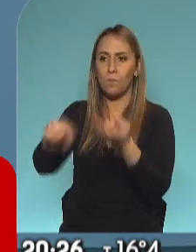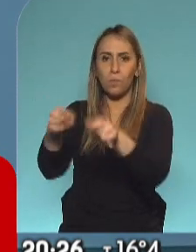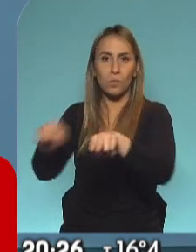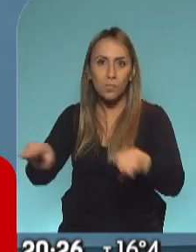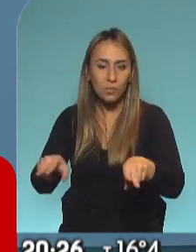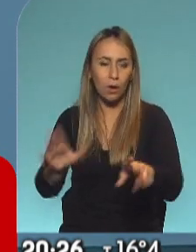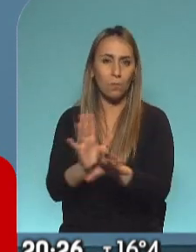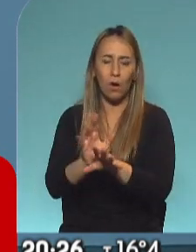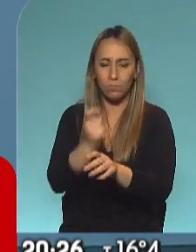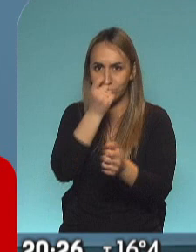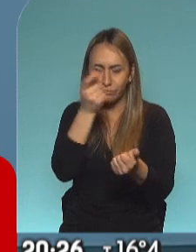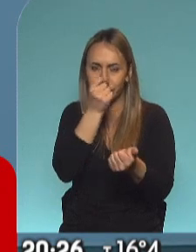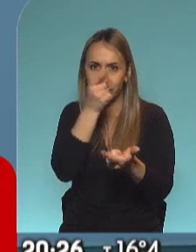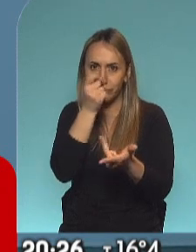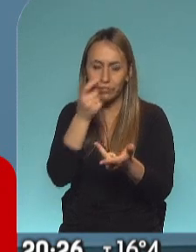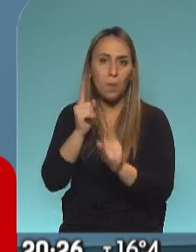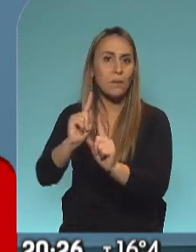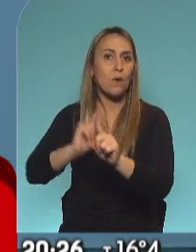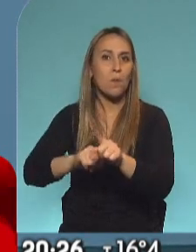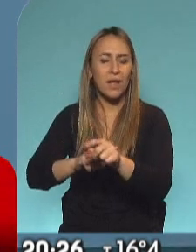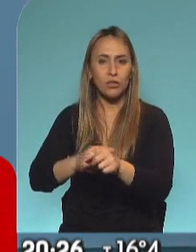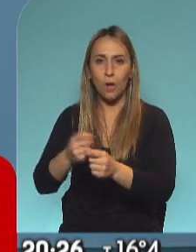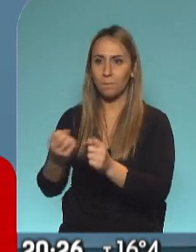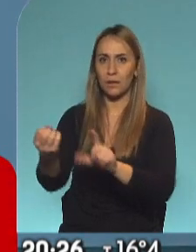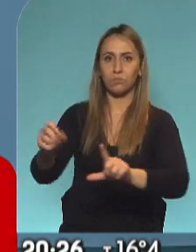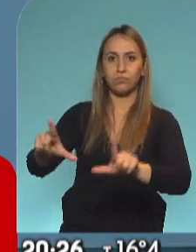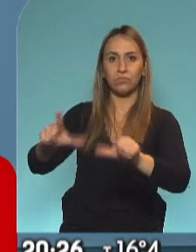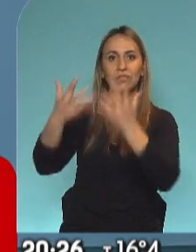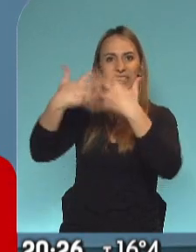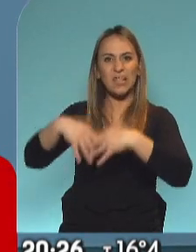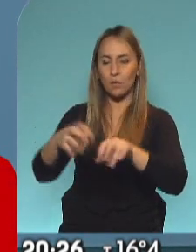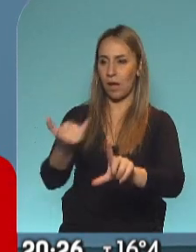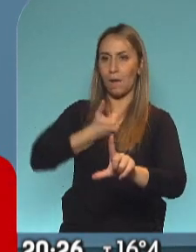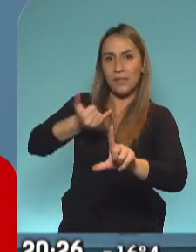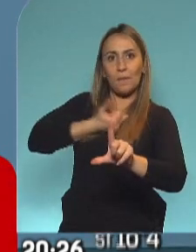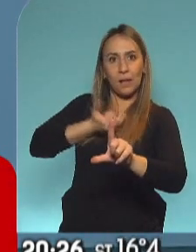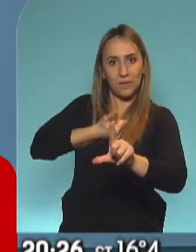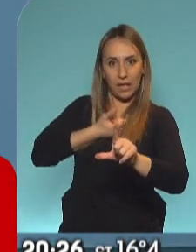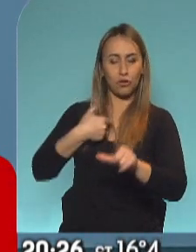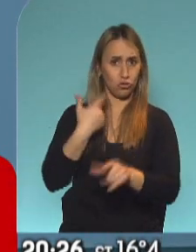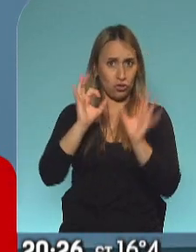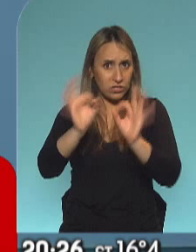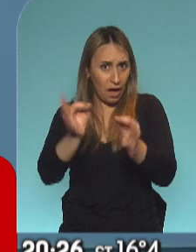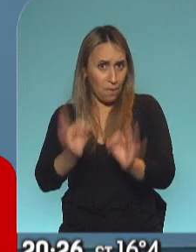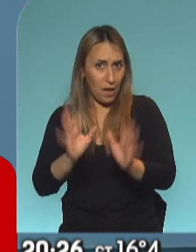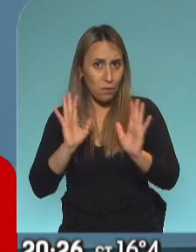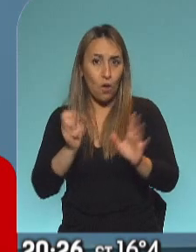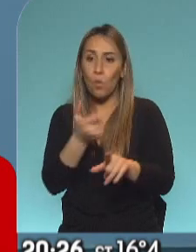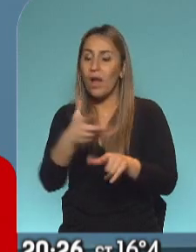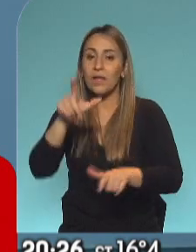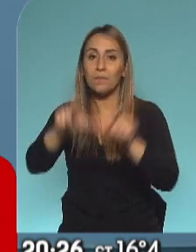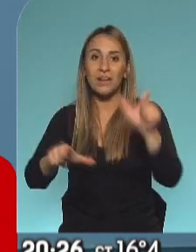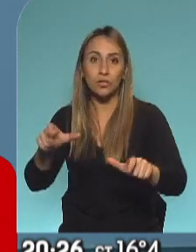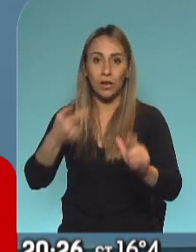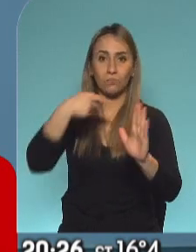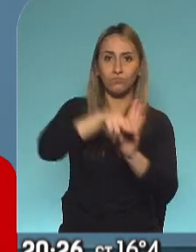país seguro. No existe otro igual. Entonces nosotros sabemos en tiempo real cuántos pacientes entran y salen y cuántos pacientes